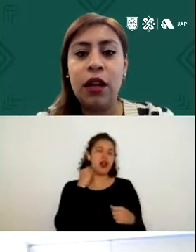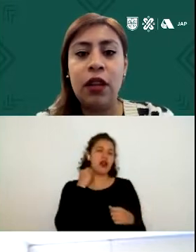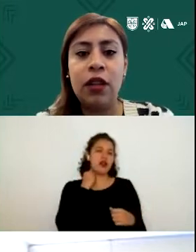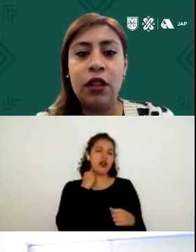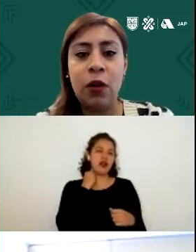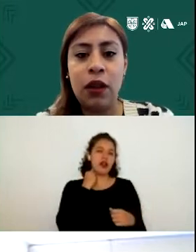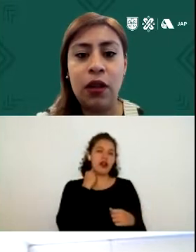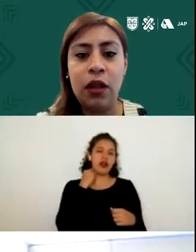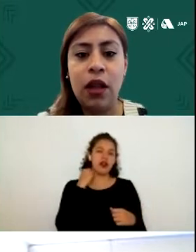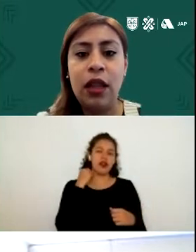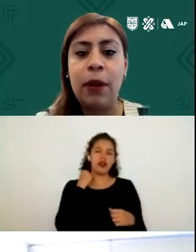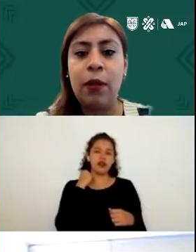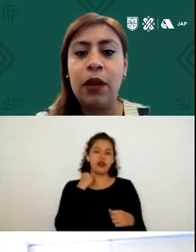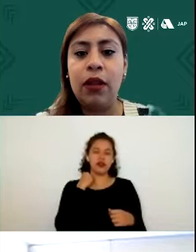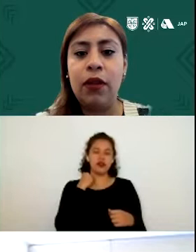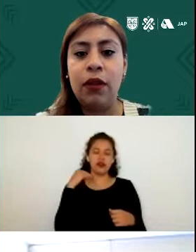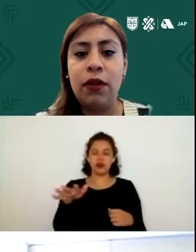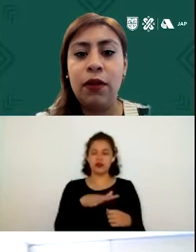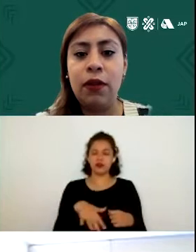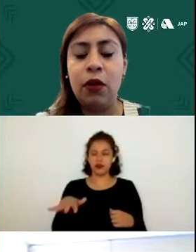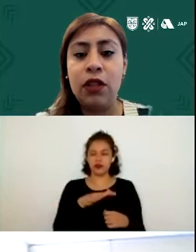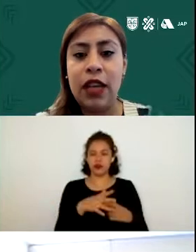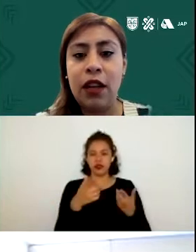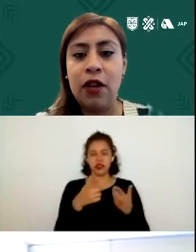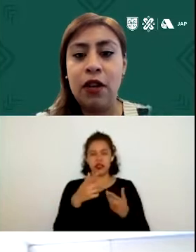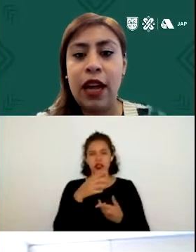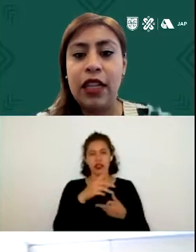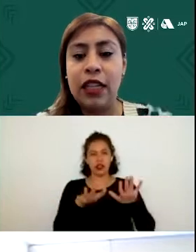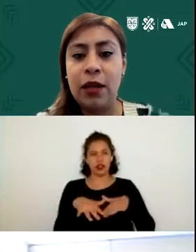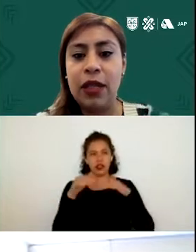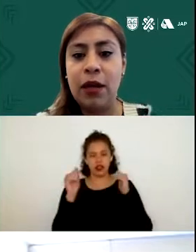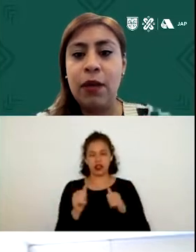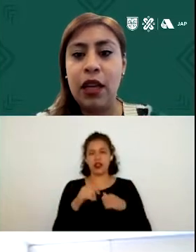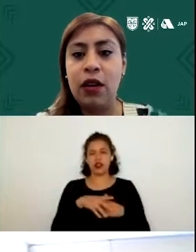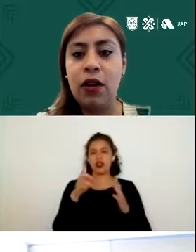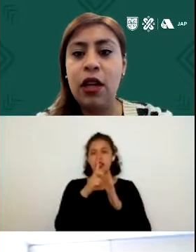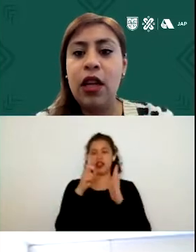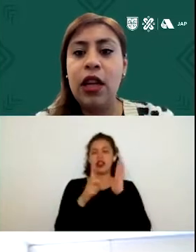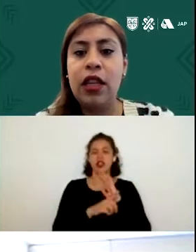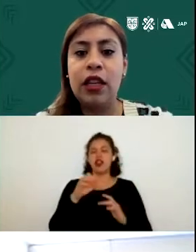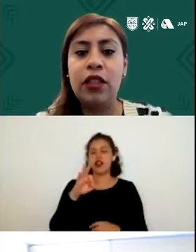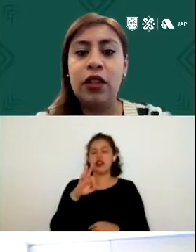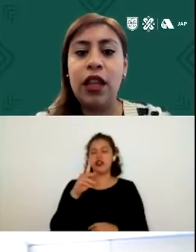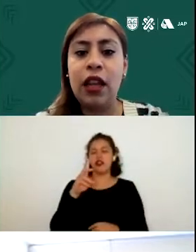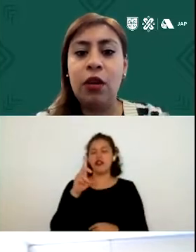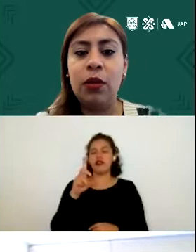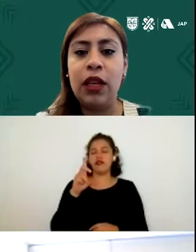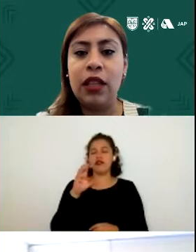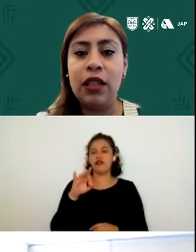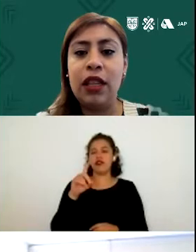tribunal colegiado de circuito, departamento fiduciario de HSBC México y Dirección